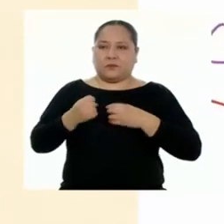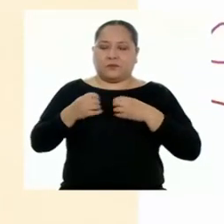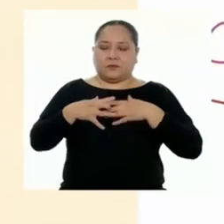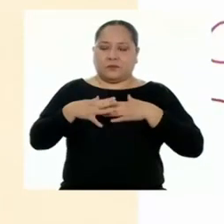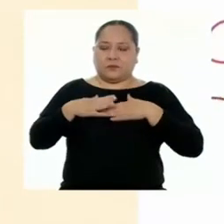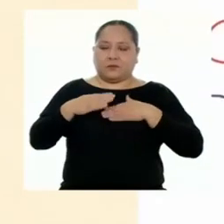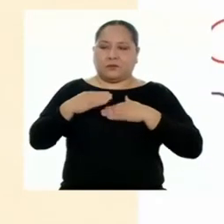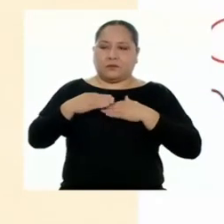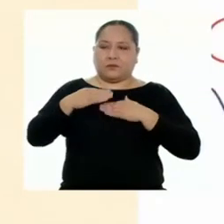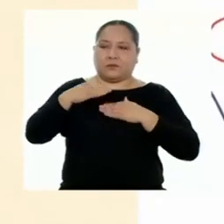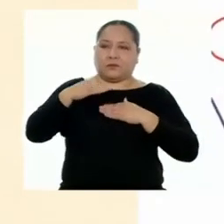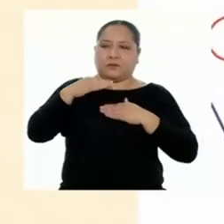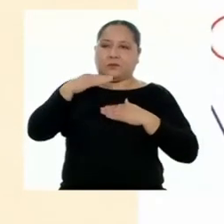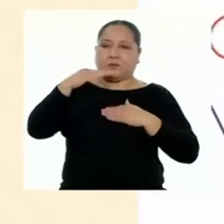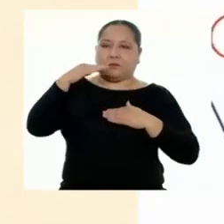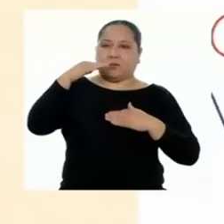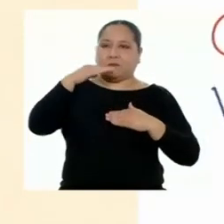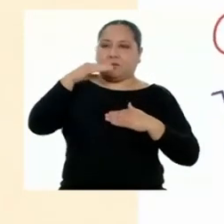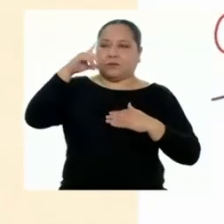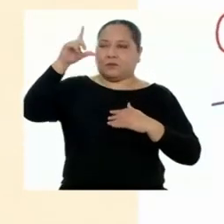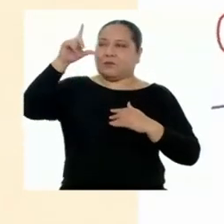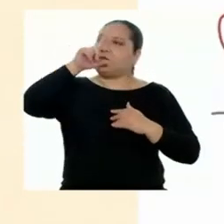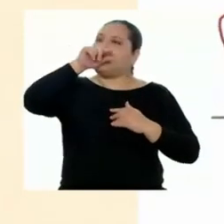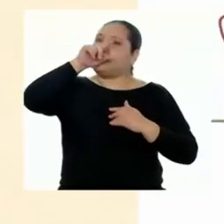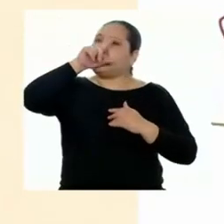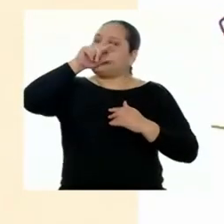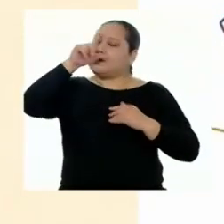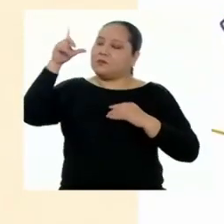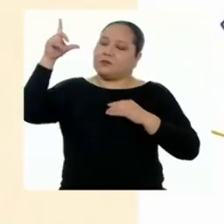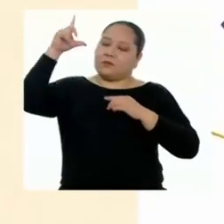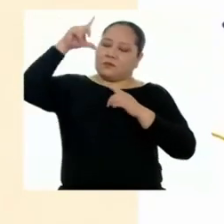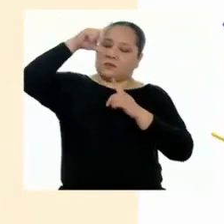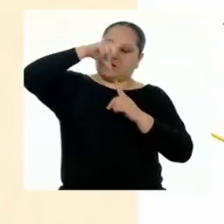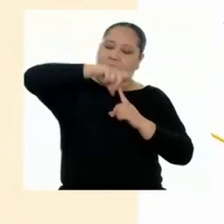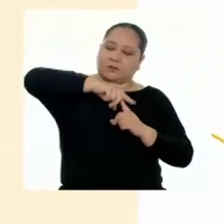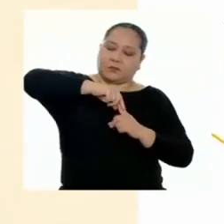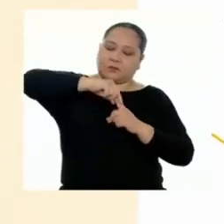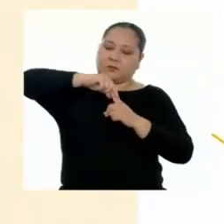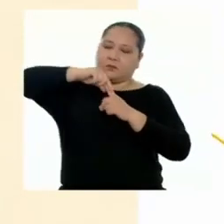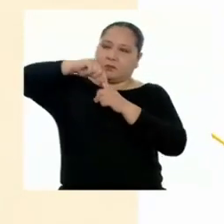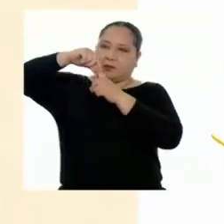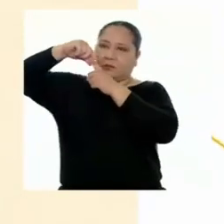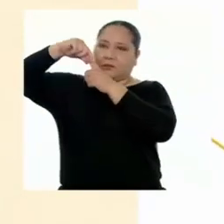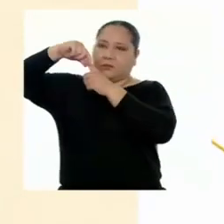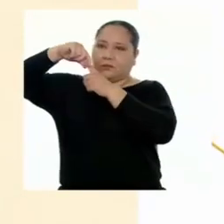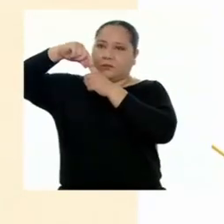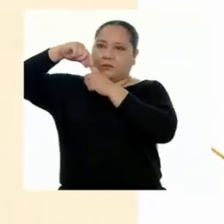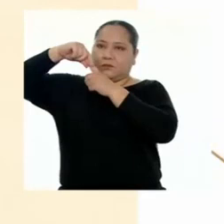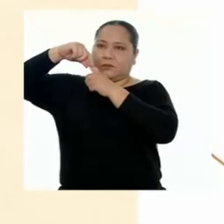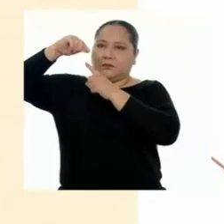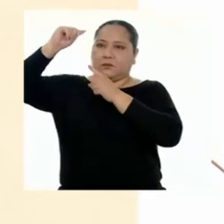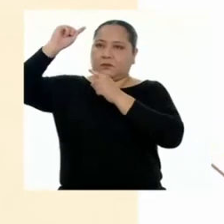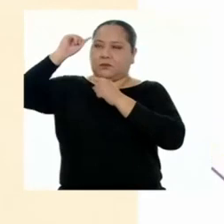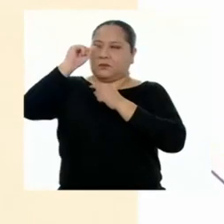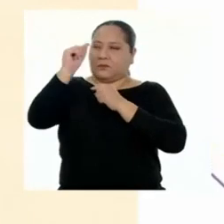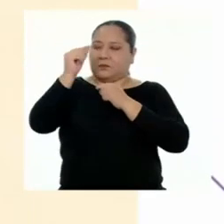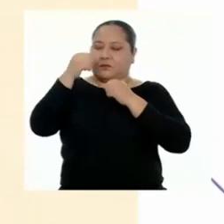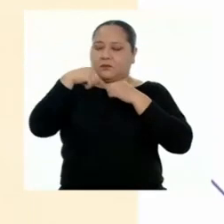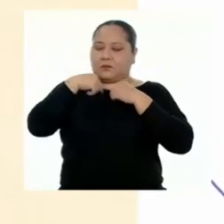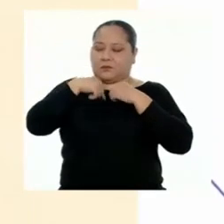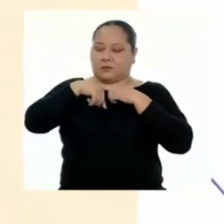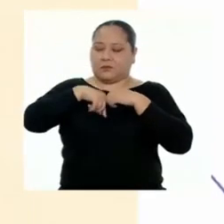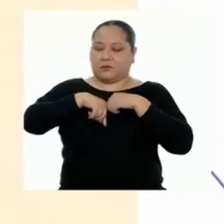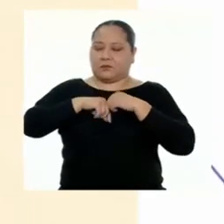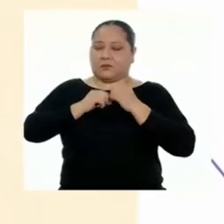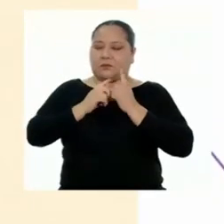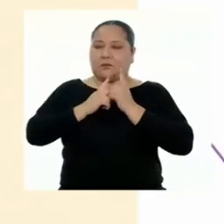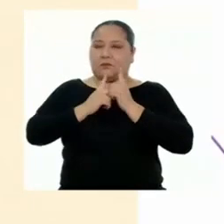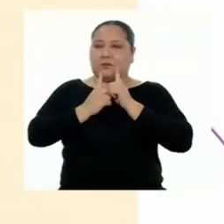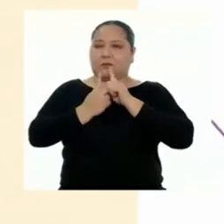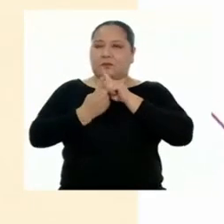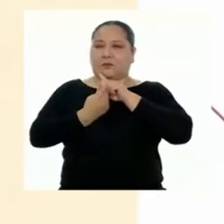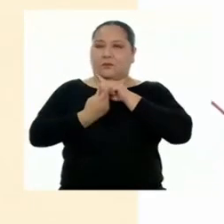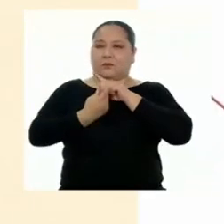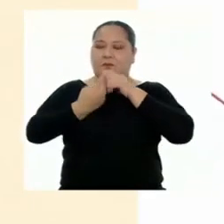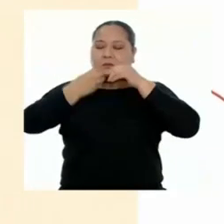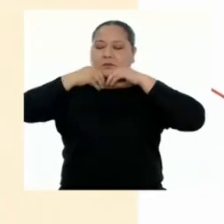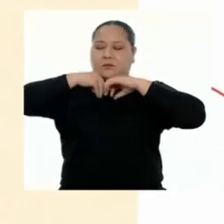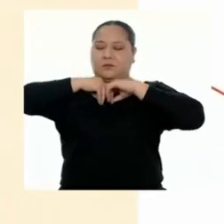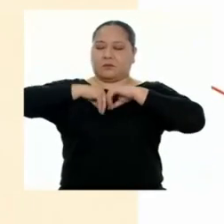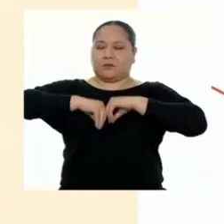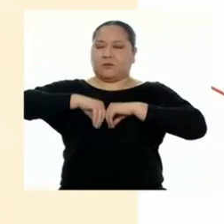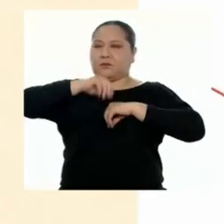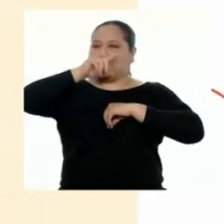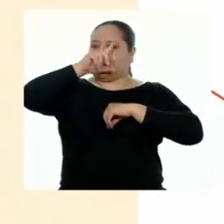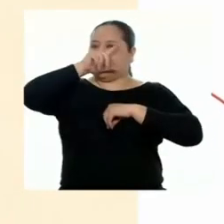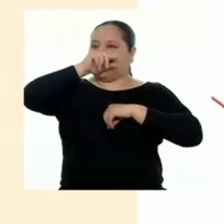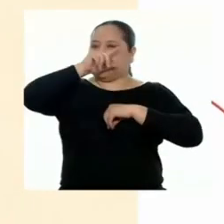crece. Si una paloma comiera a la oruga, una cantidad aún más pequeña de energía se transformaría en parte del cuerpo